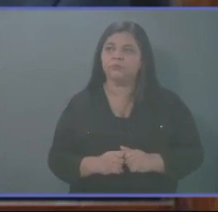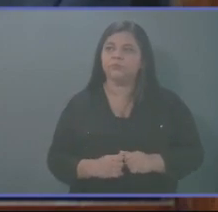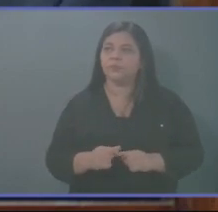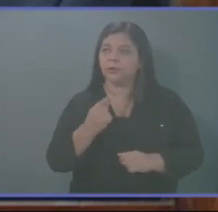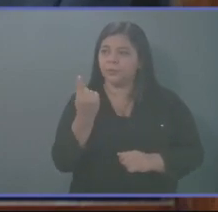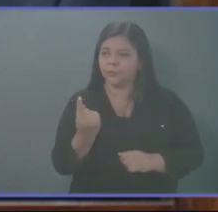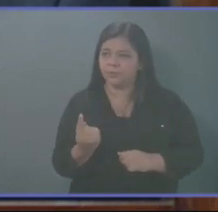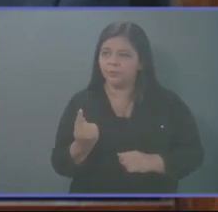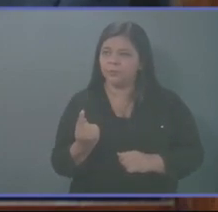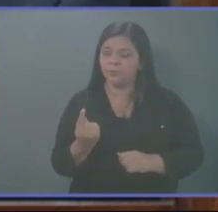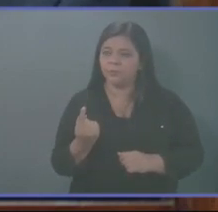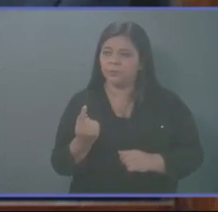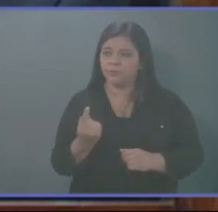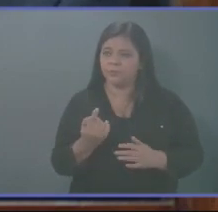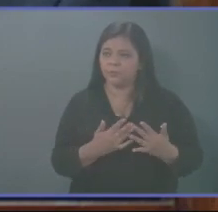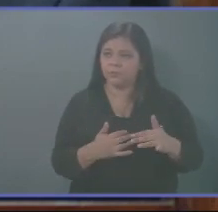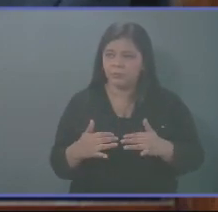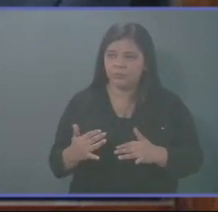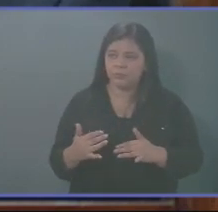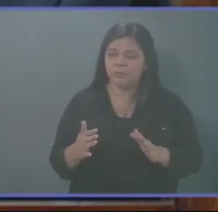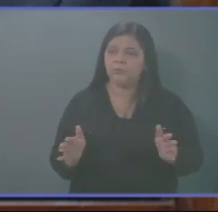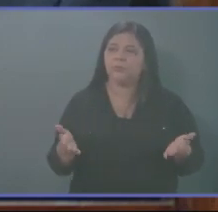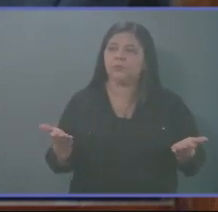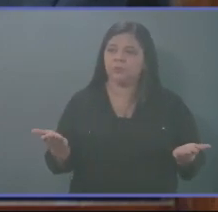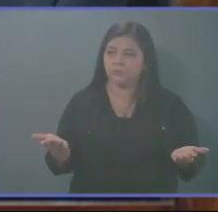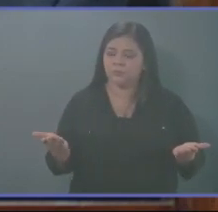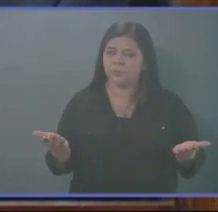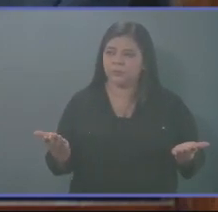activo, el que,